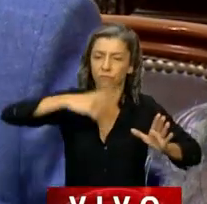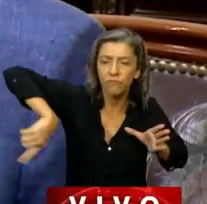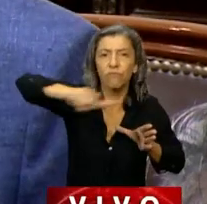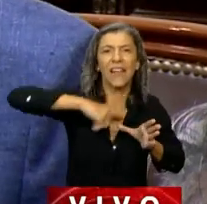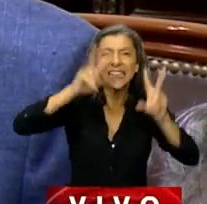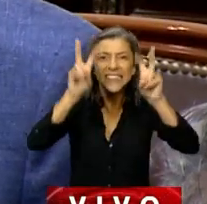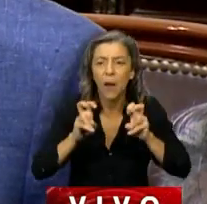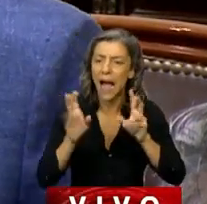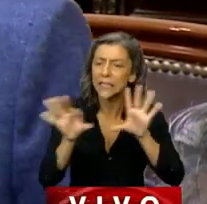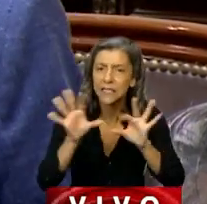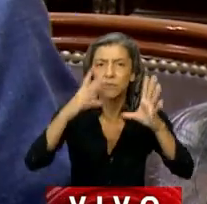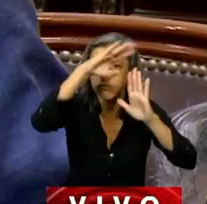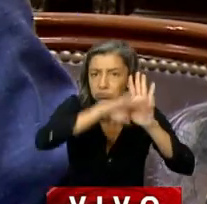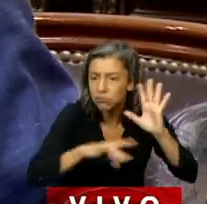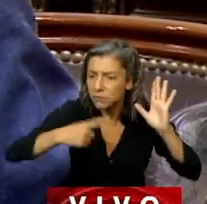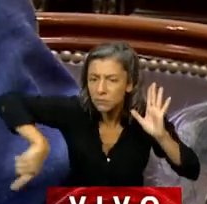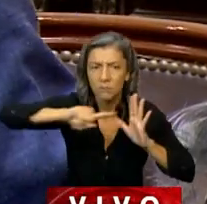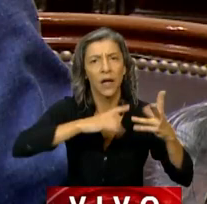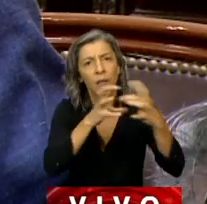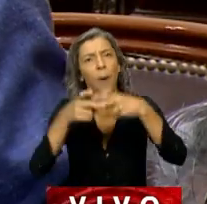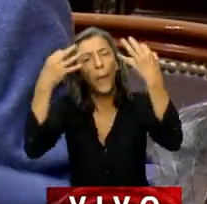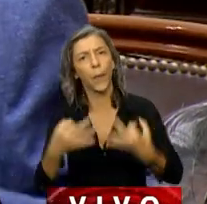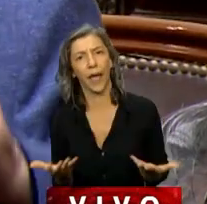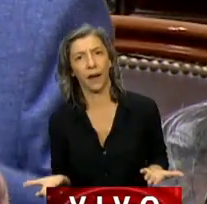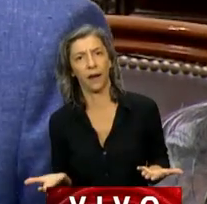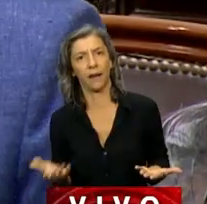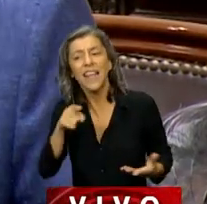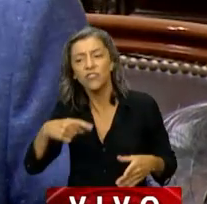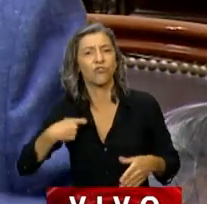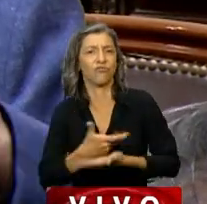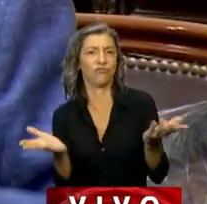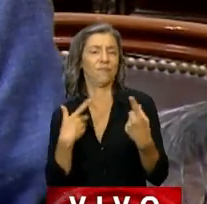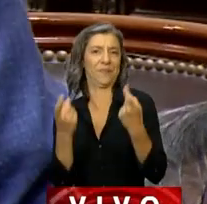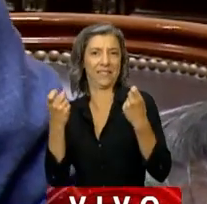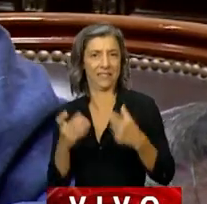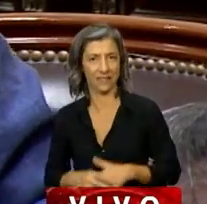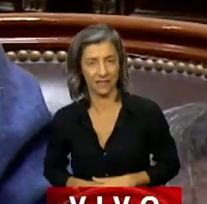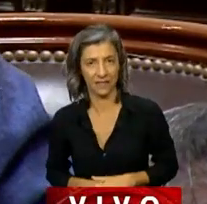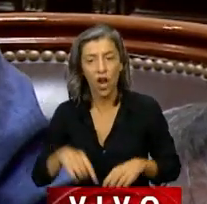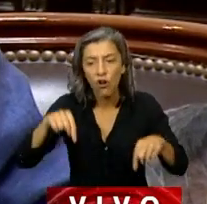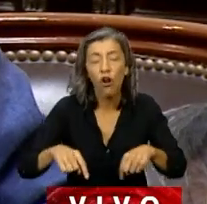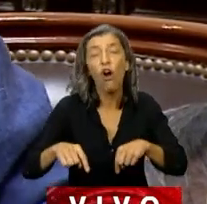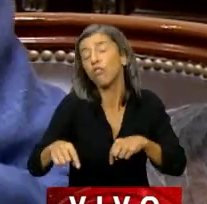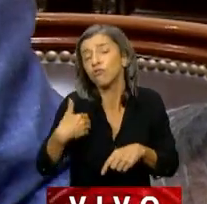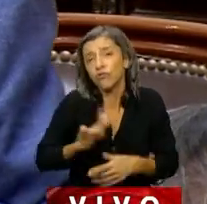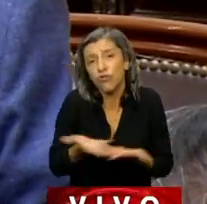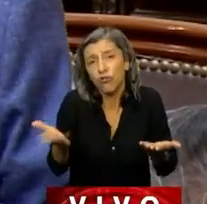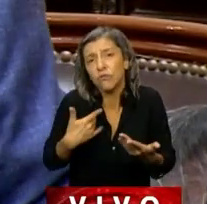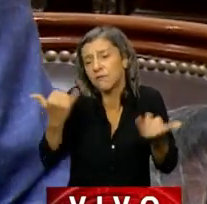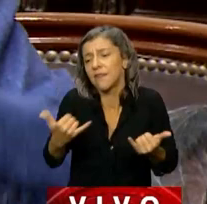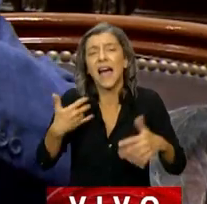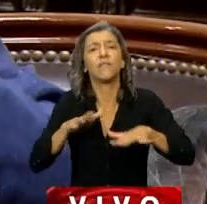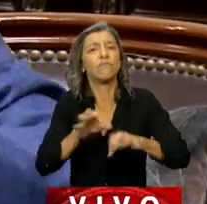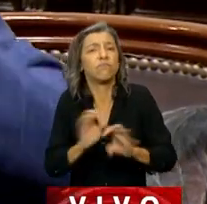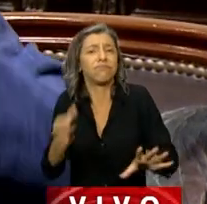que no necesariamente son los que requiere la sociedad. Hoy estamos ante una sociedad con una crisis económica. Hoy estamos ante